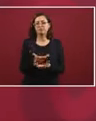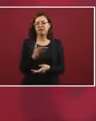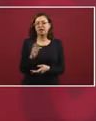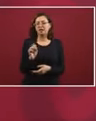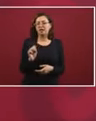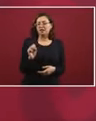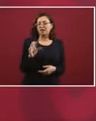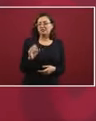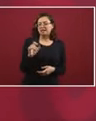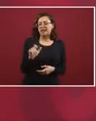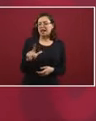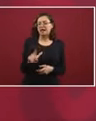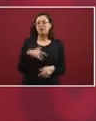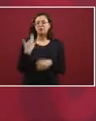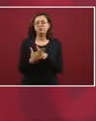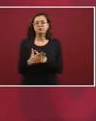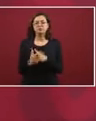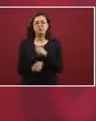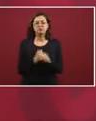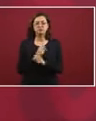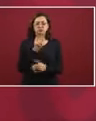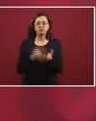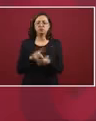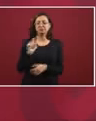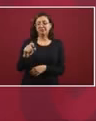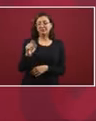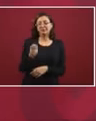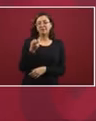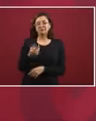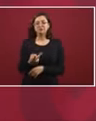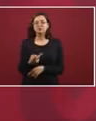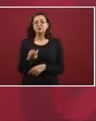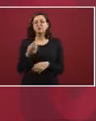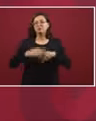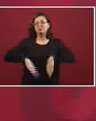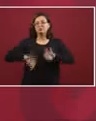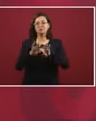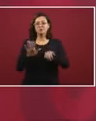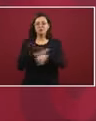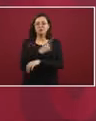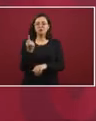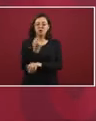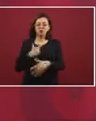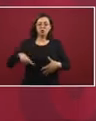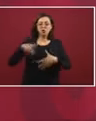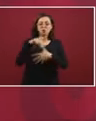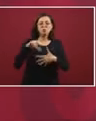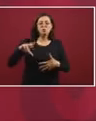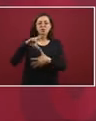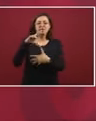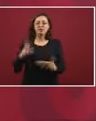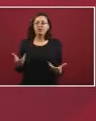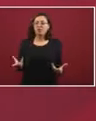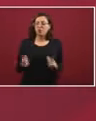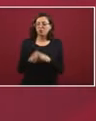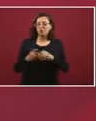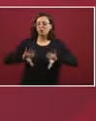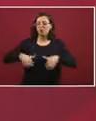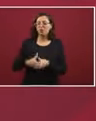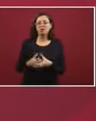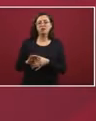año 2020, precisamente por eso, porque la comunidad latinoamericana y del Caribe debe